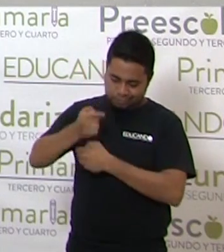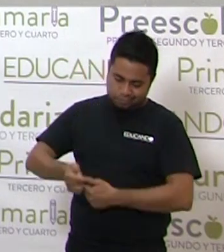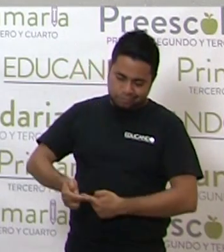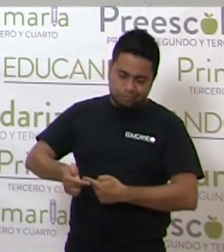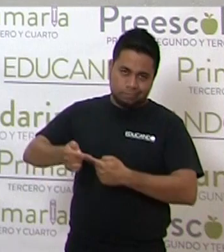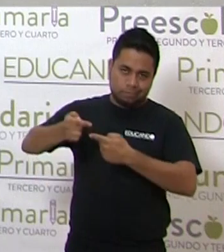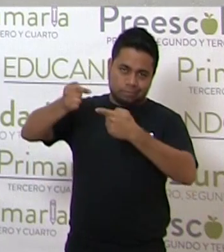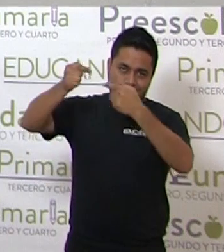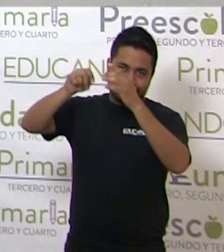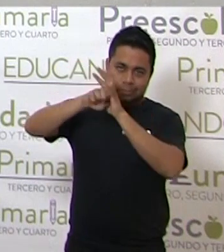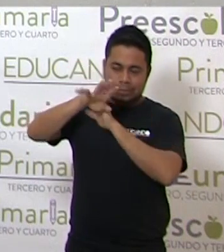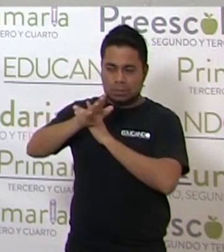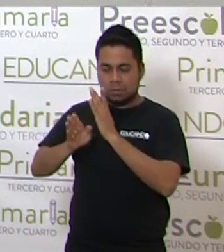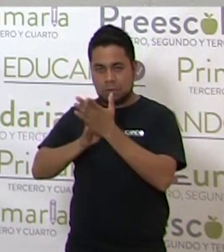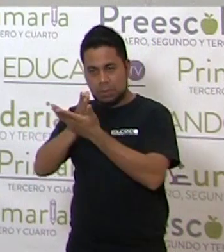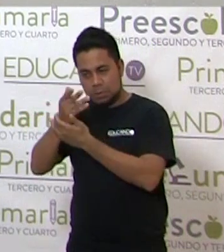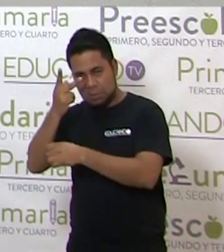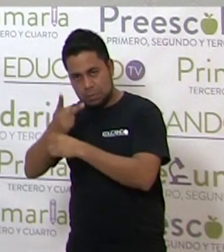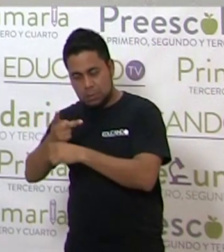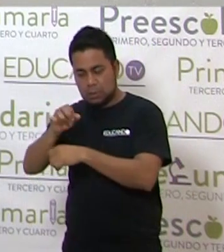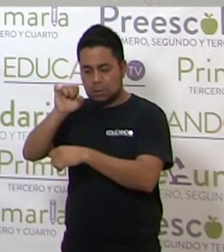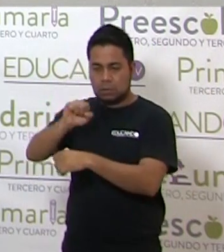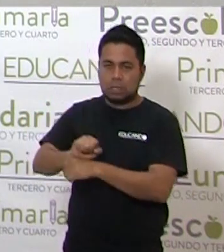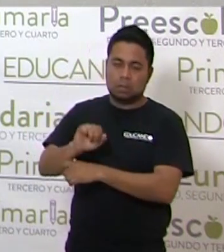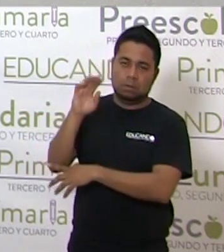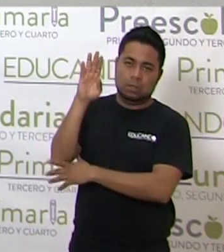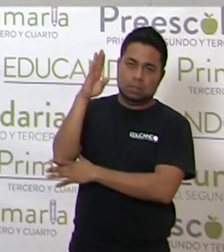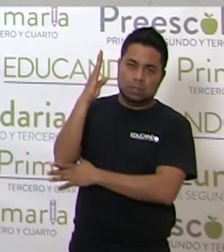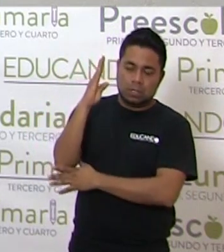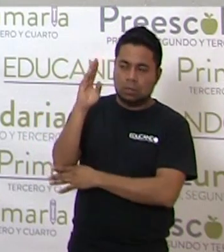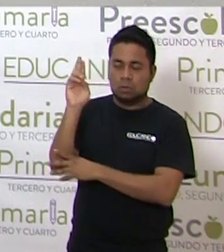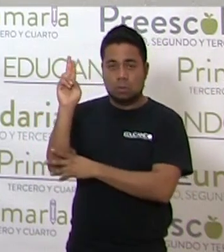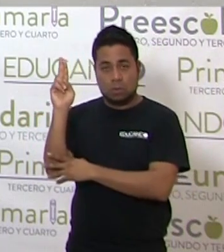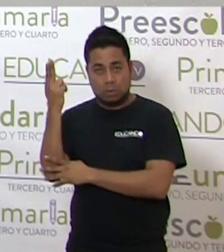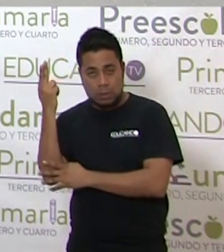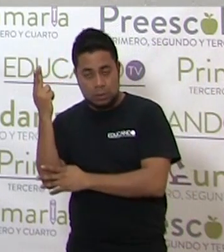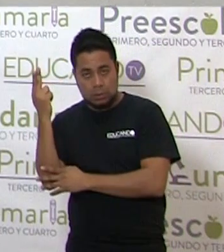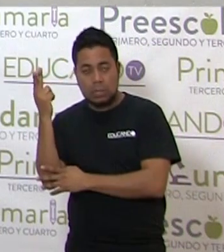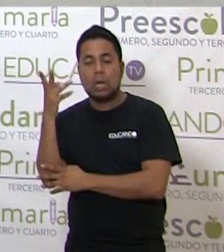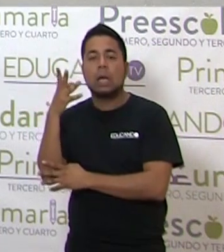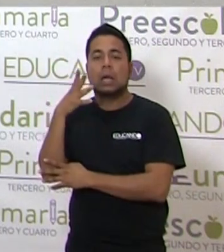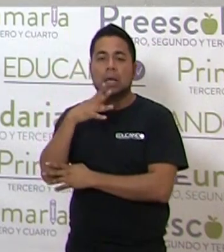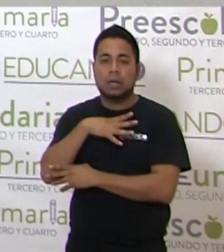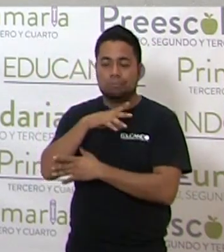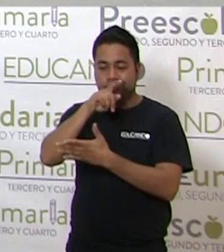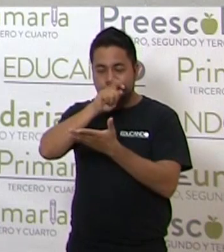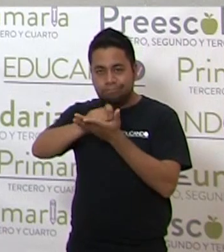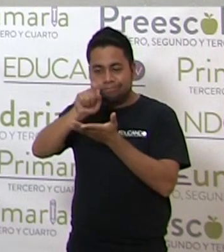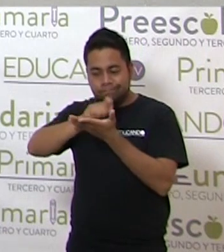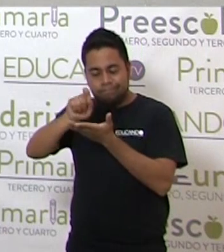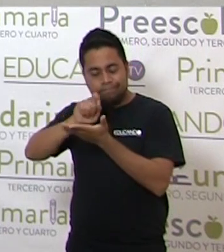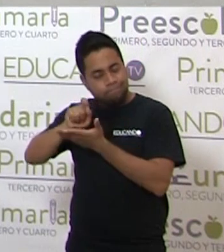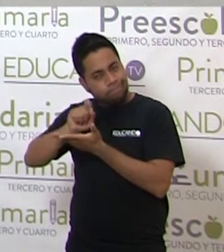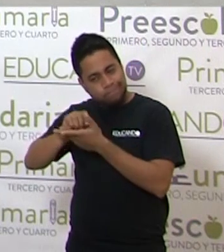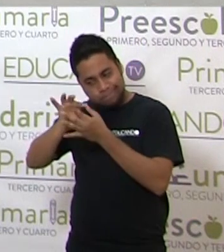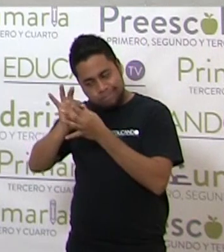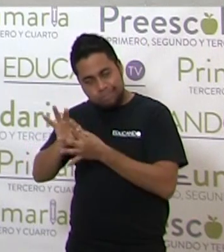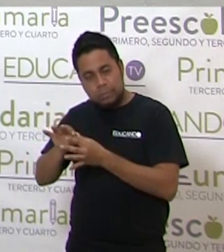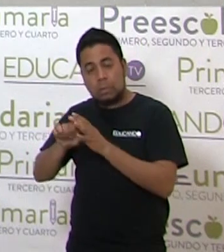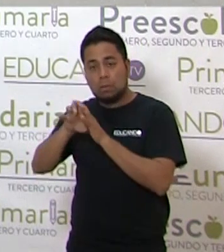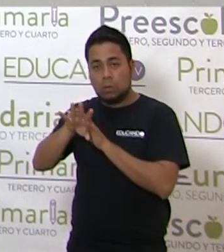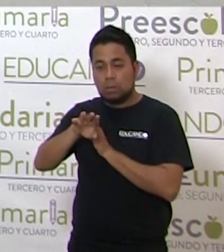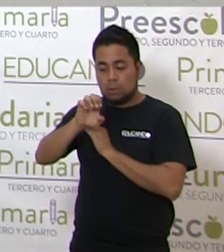Desde que vamos a primaria, secundaria, bachillerato, universidad, vamos a estar elaborando textos expositivos. Por ejemplo,